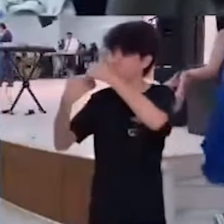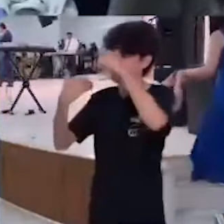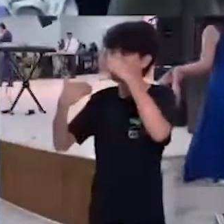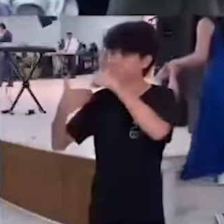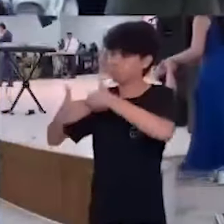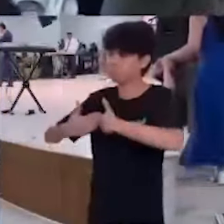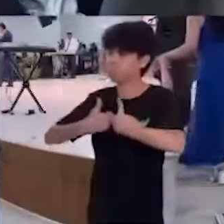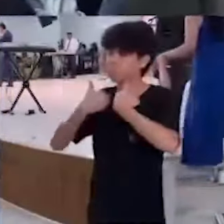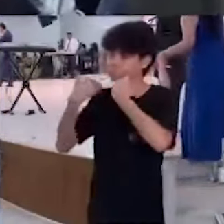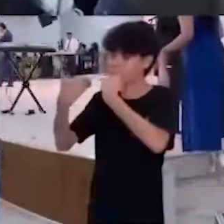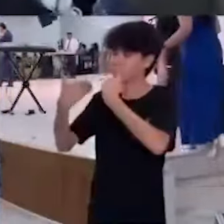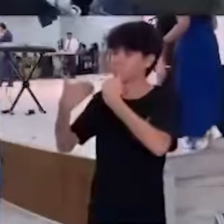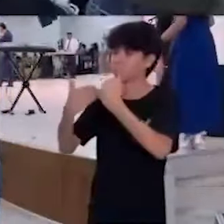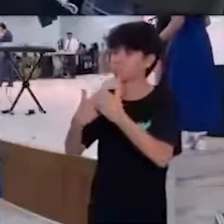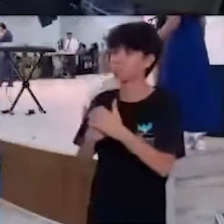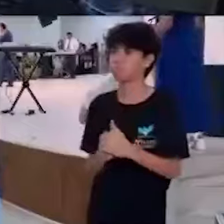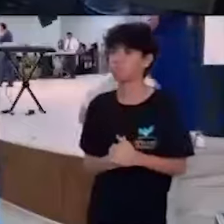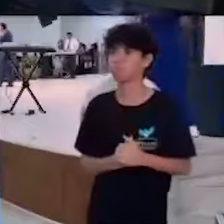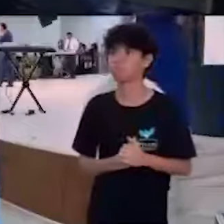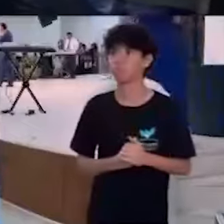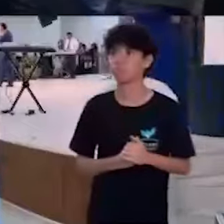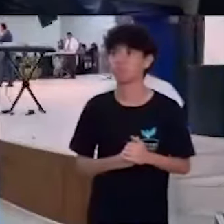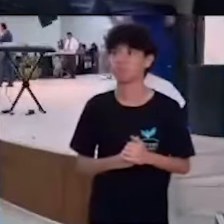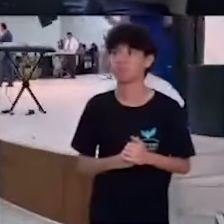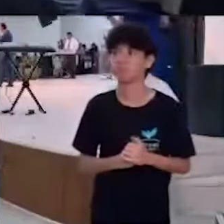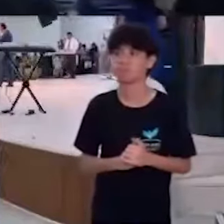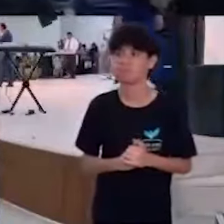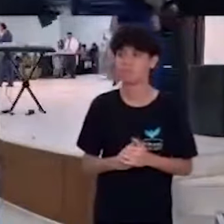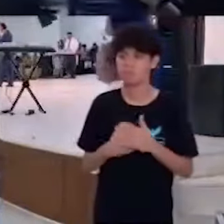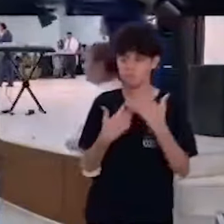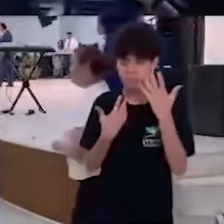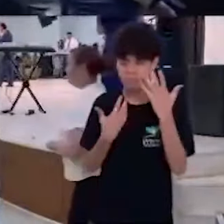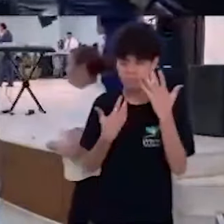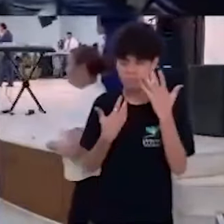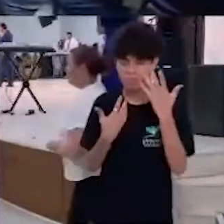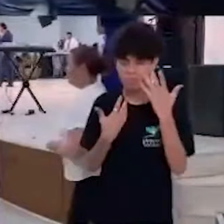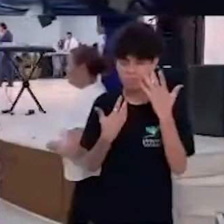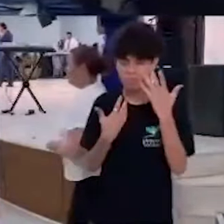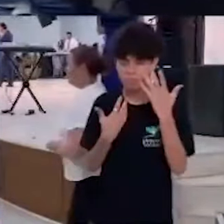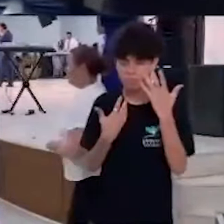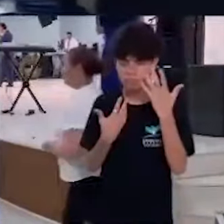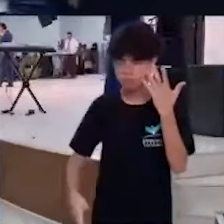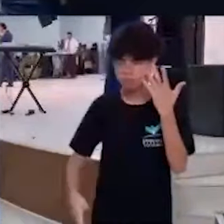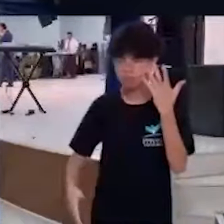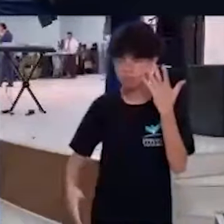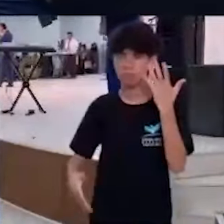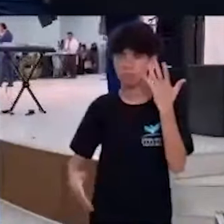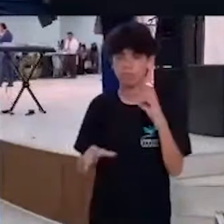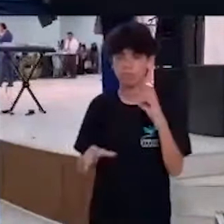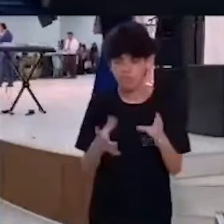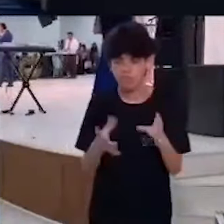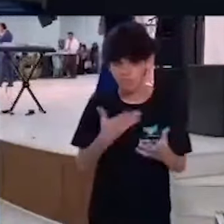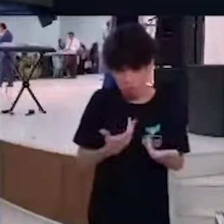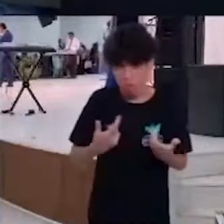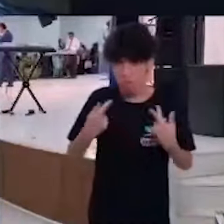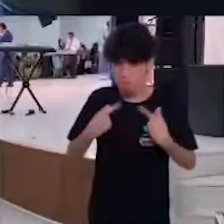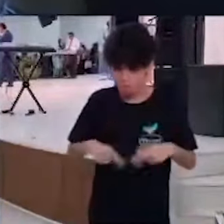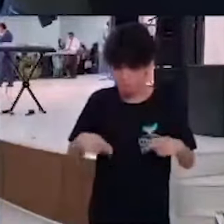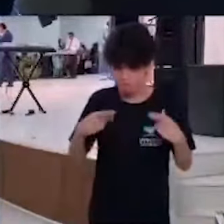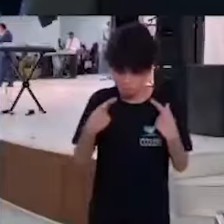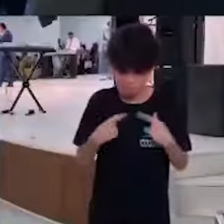al Señor. Dile, me presento delante de ti como un hombre y una mujer